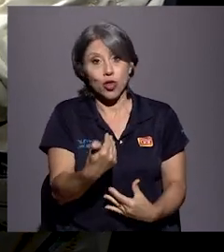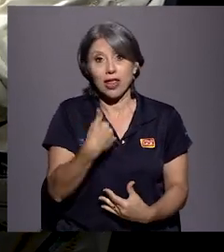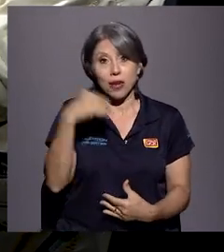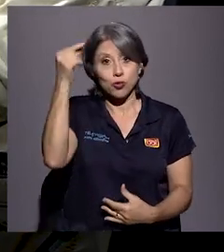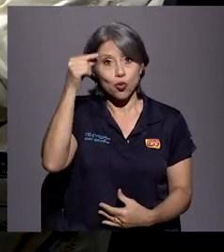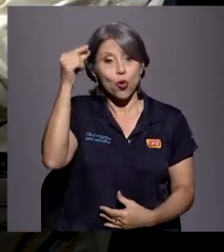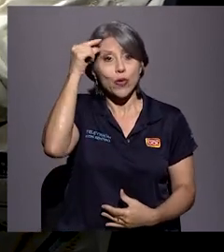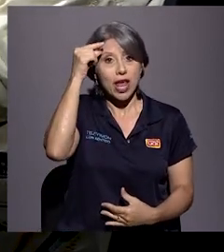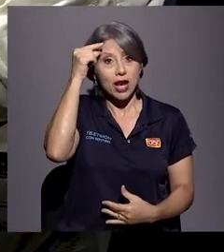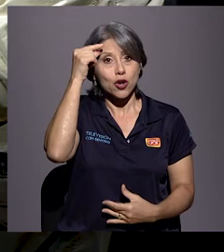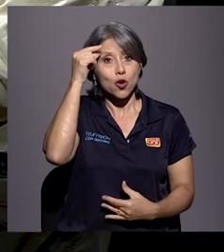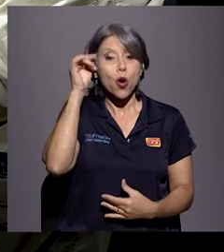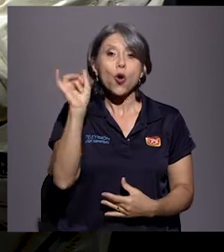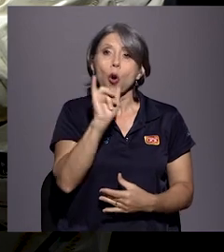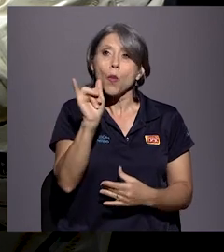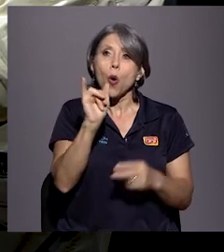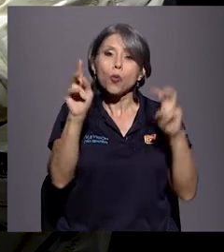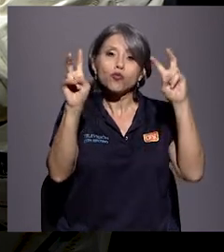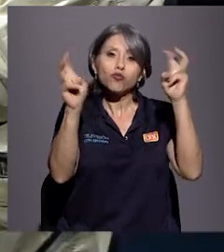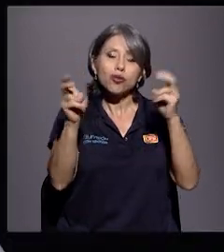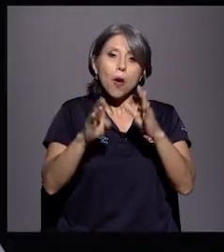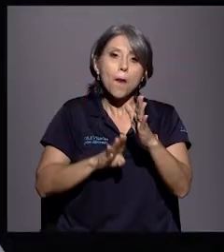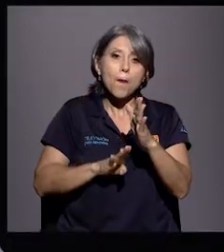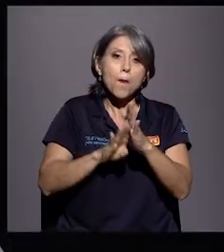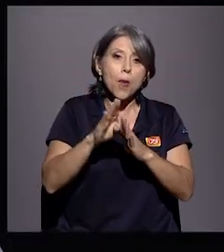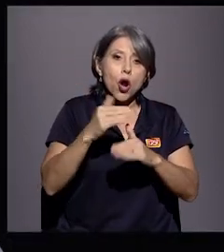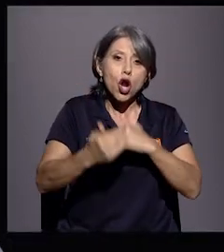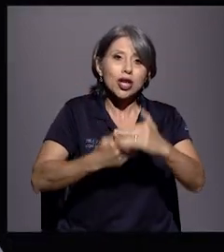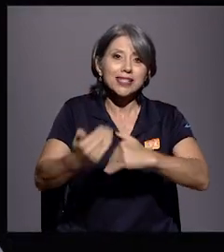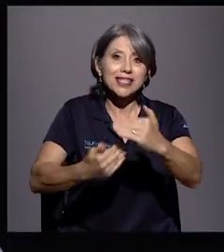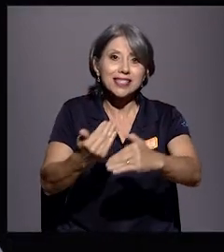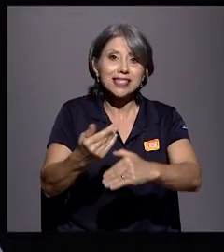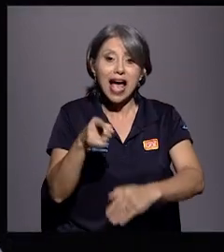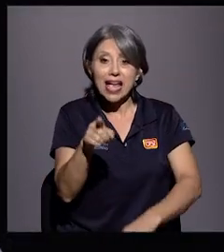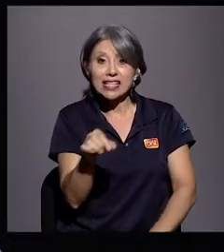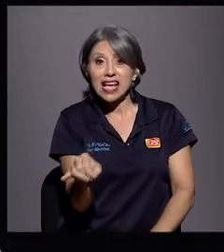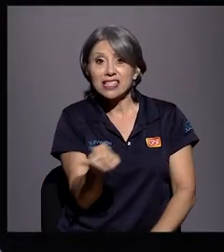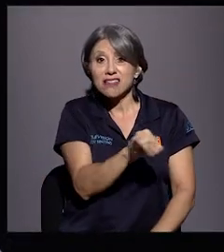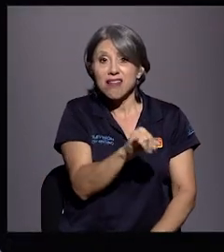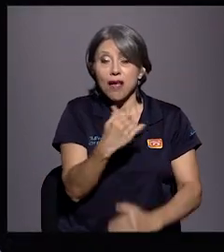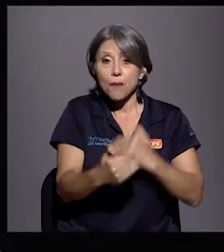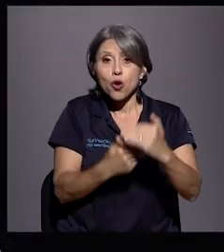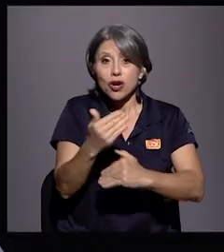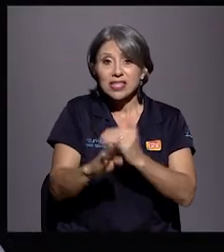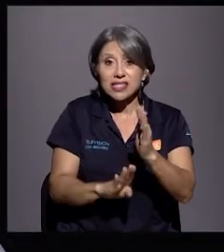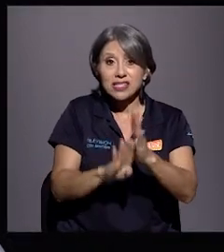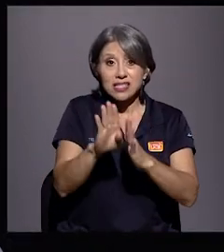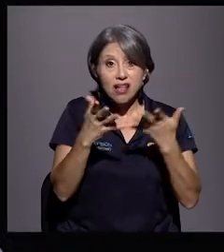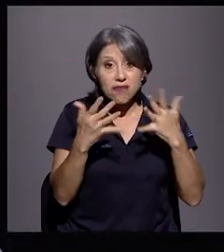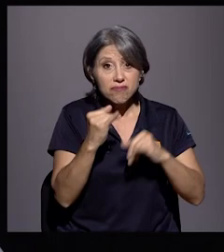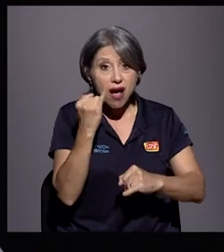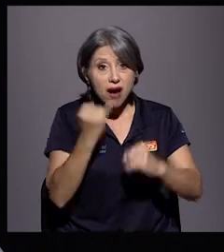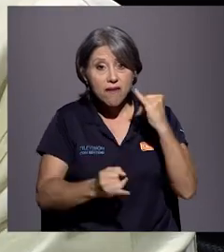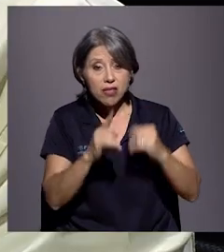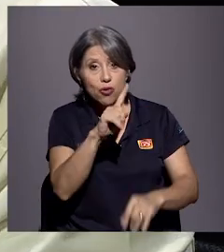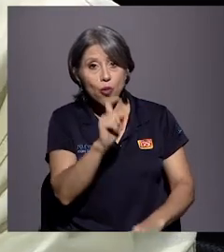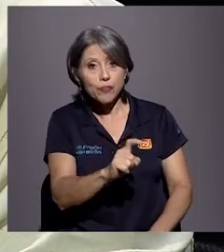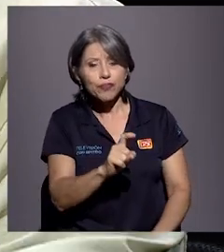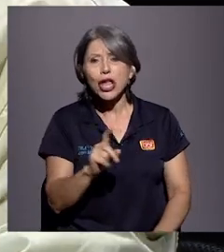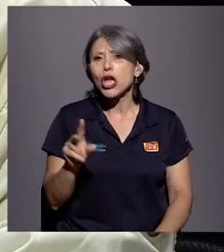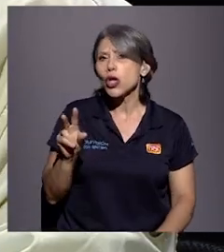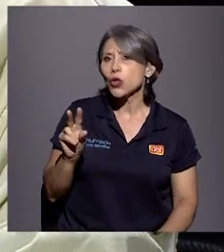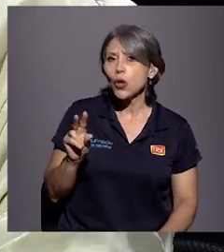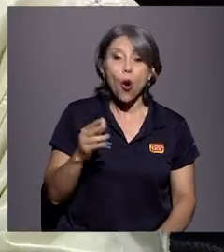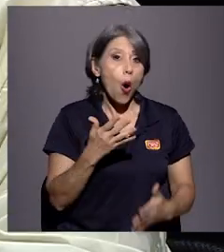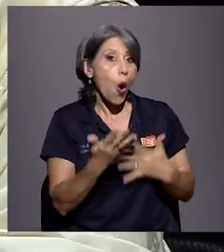un gobierno categorizado de progresista. Esa izquierda progresista parece que se está, de algún modo, acabando. No, lo